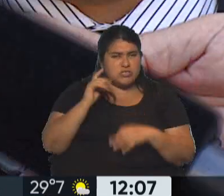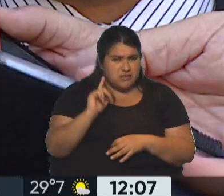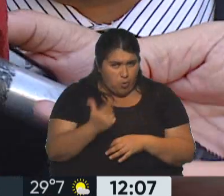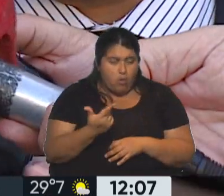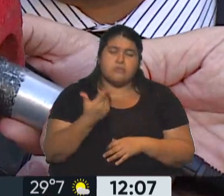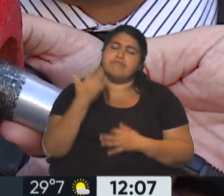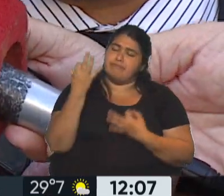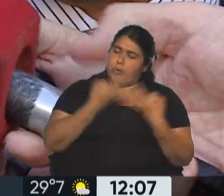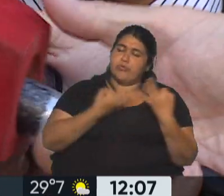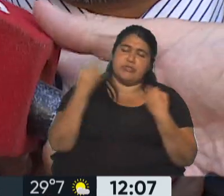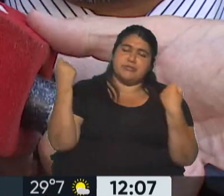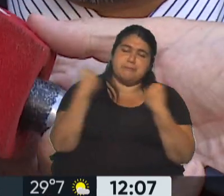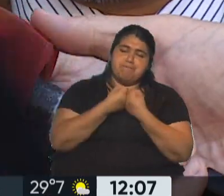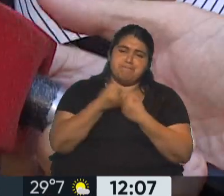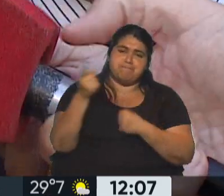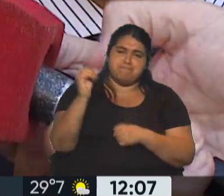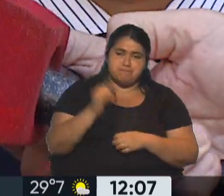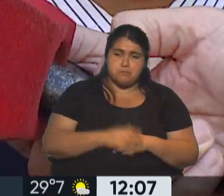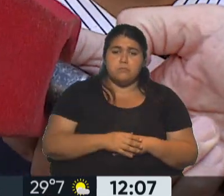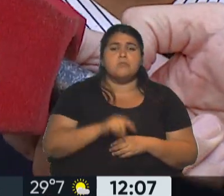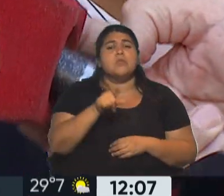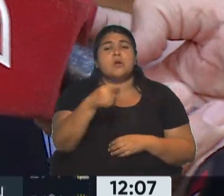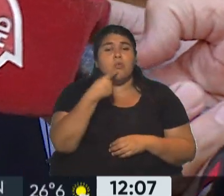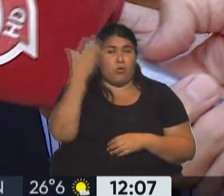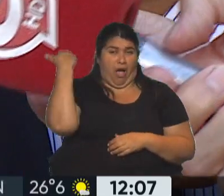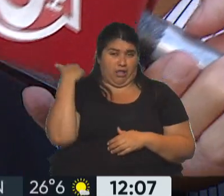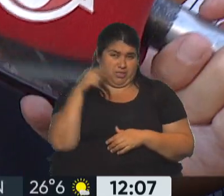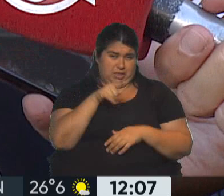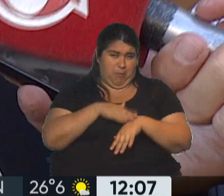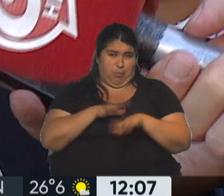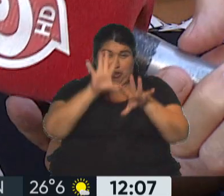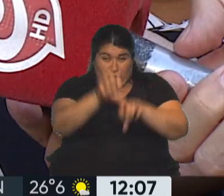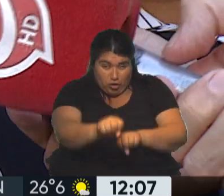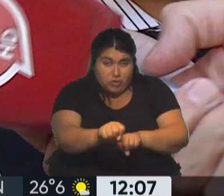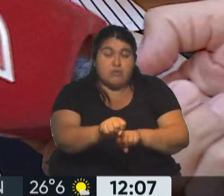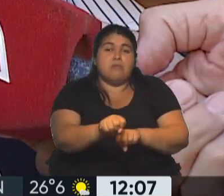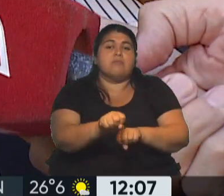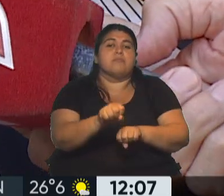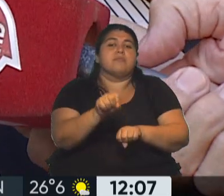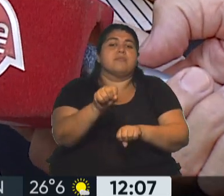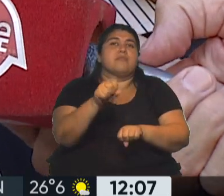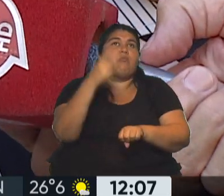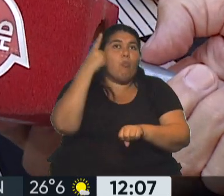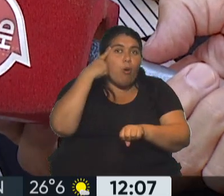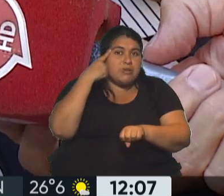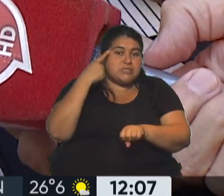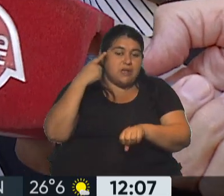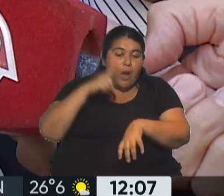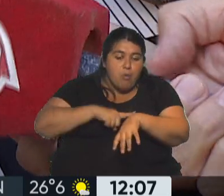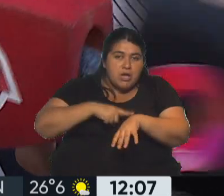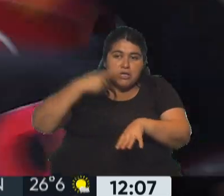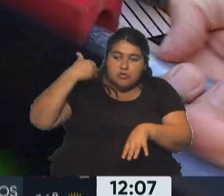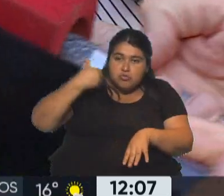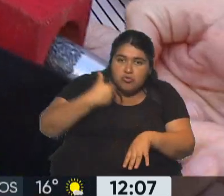Injusto, sí, muy injusto. Cuando usted la detienen en ese momento, ¿se imaginó que iba a llegar este día donde finalmente queda liberada de todas